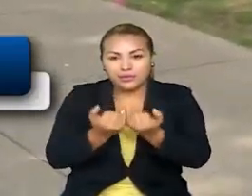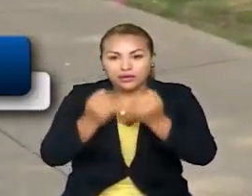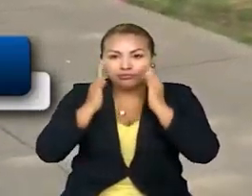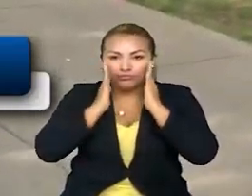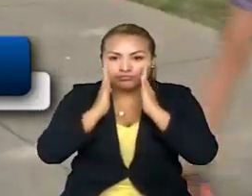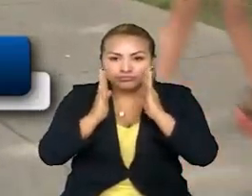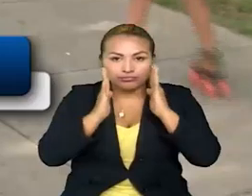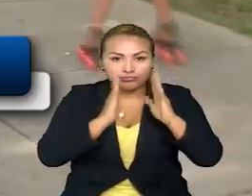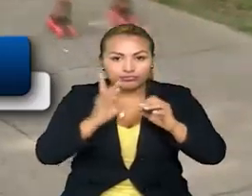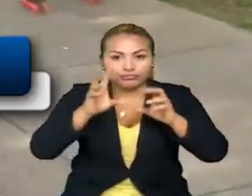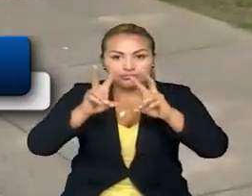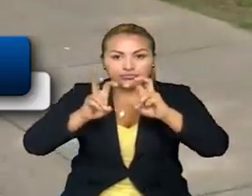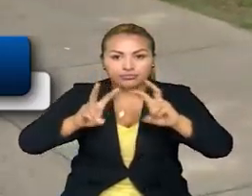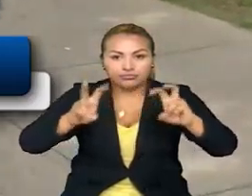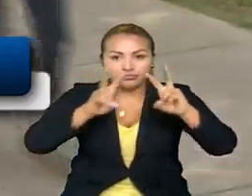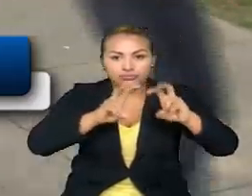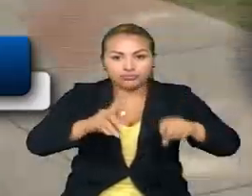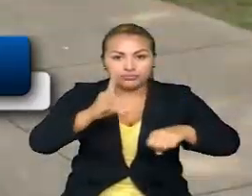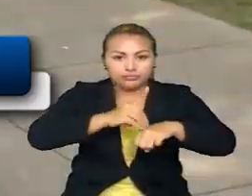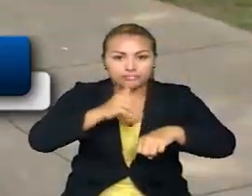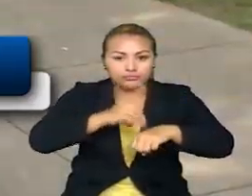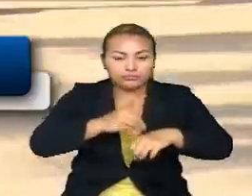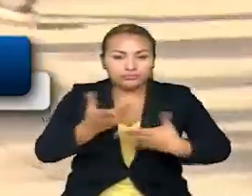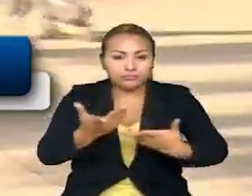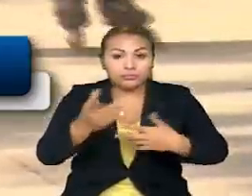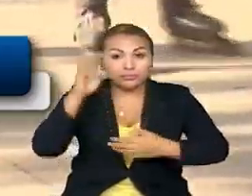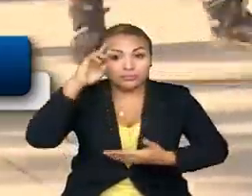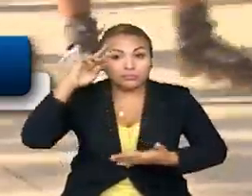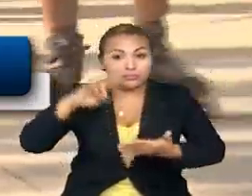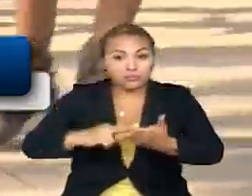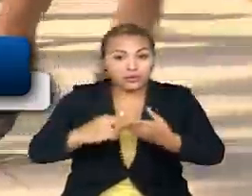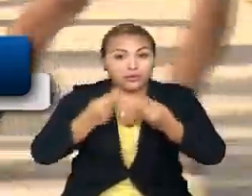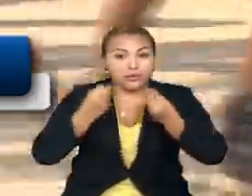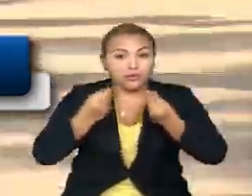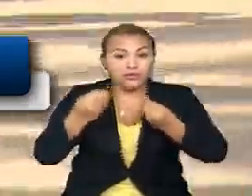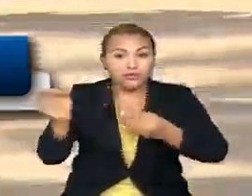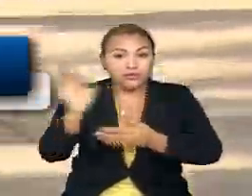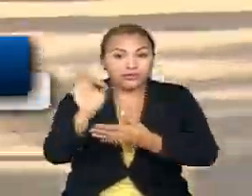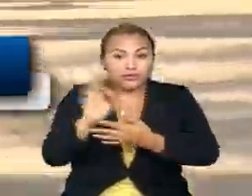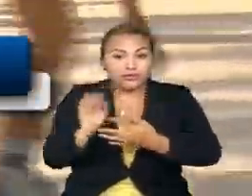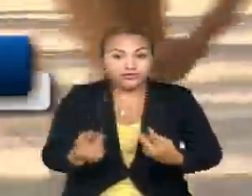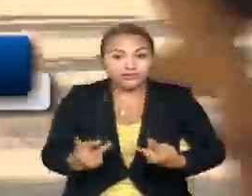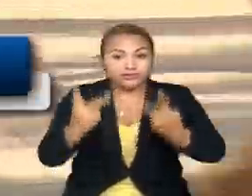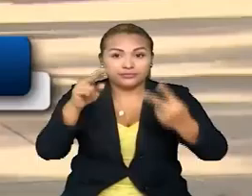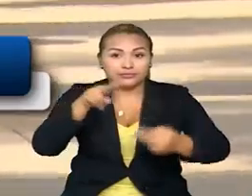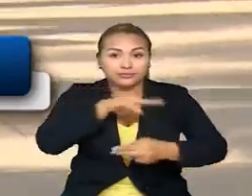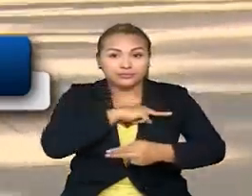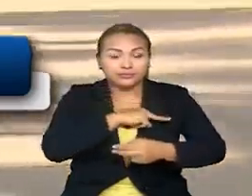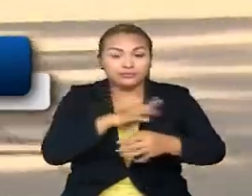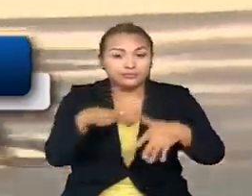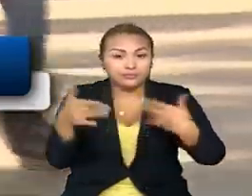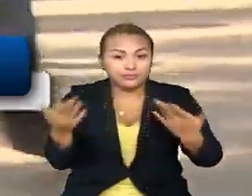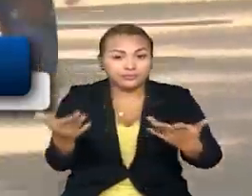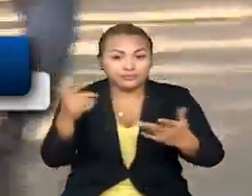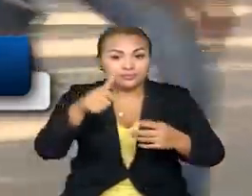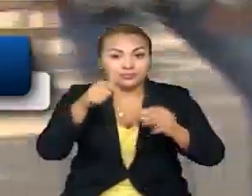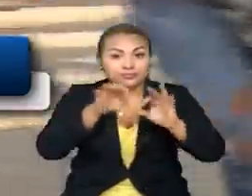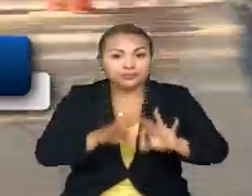consecutivo recordemos que los estilos de vida va como te dije te de buena alimentación desde la medicina preventiva